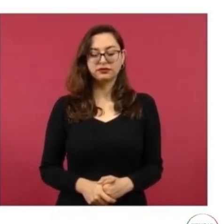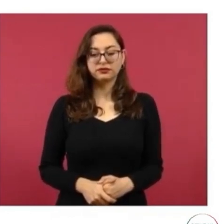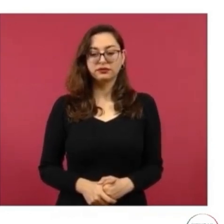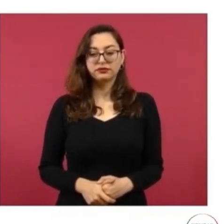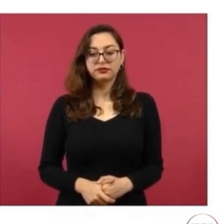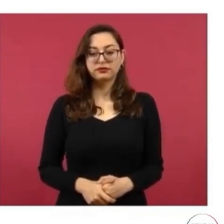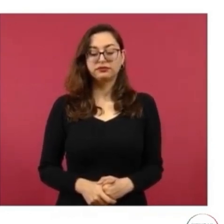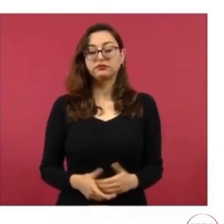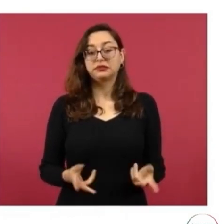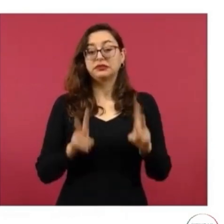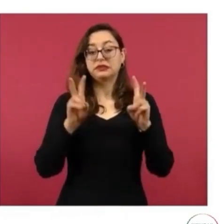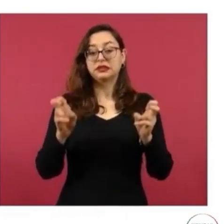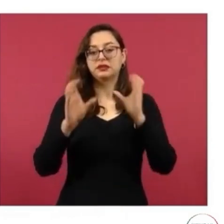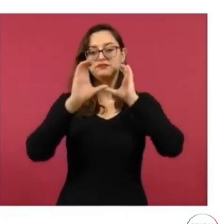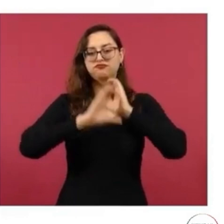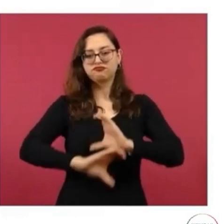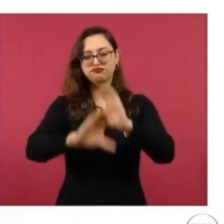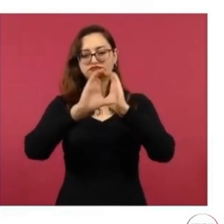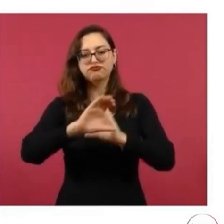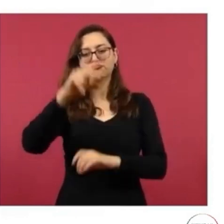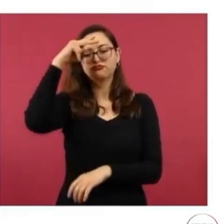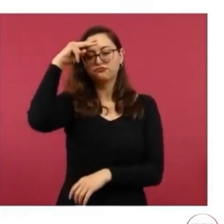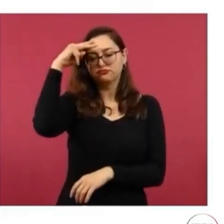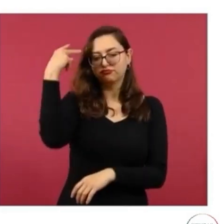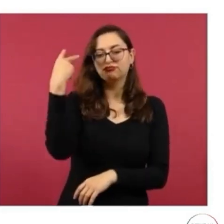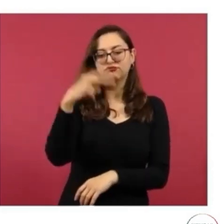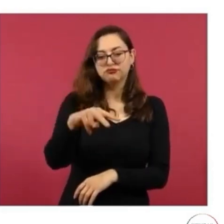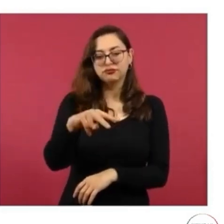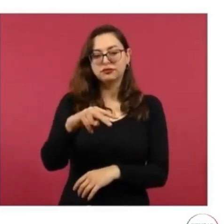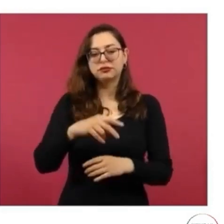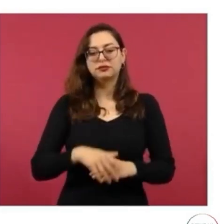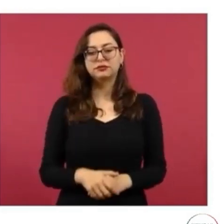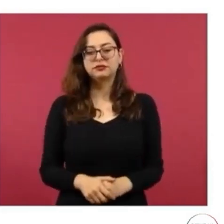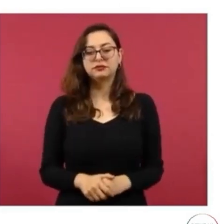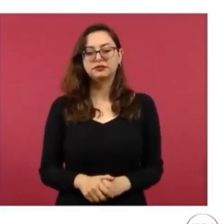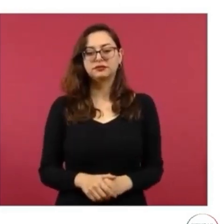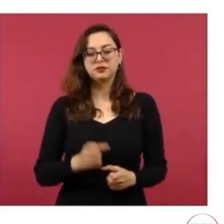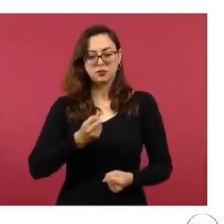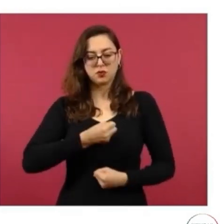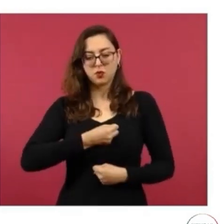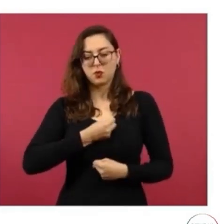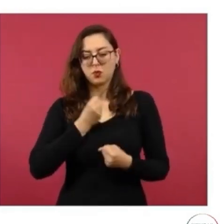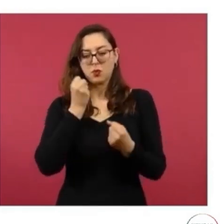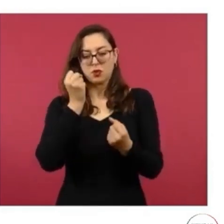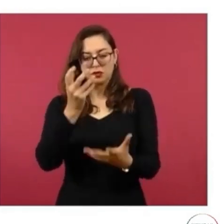Se llama Canción Mexicana. Fíjense qué poema tan bello.